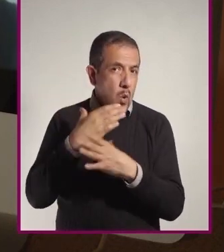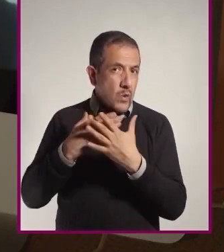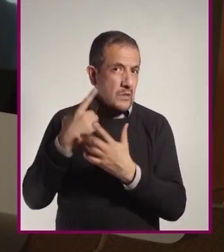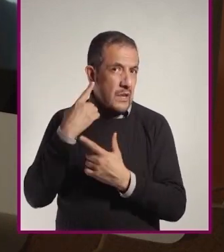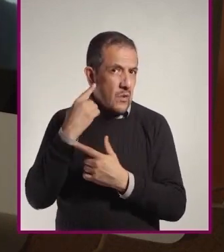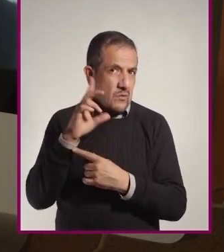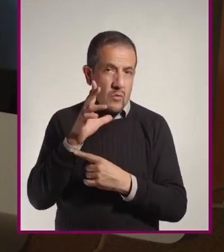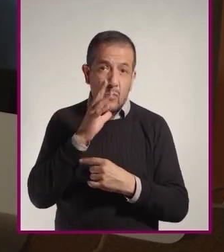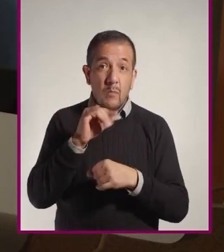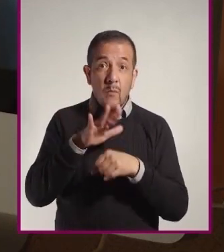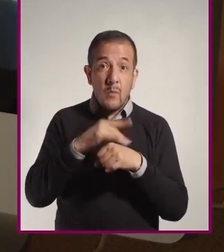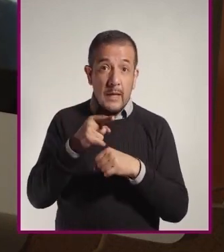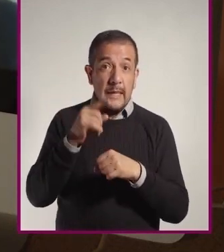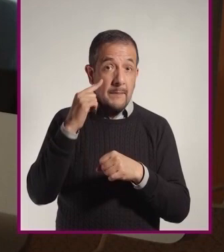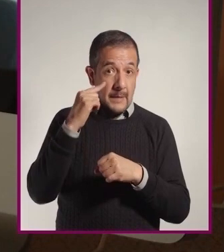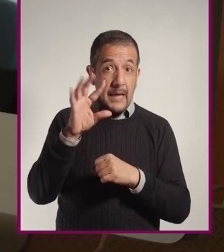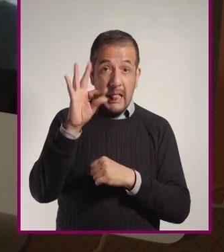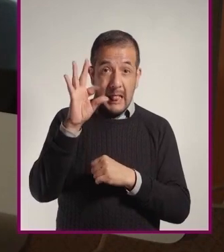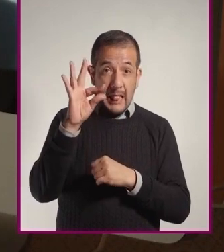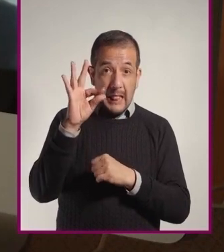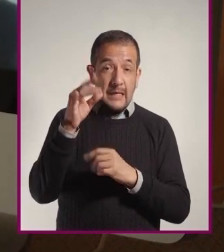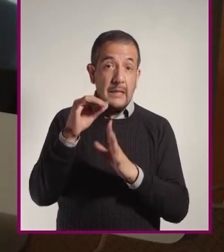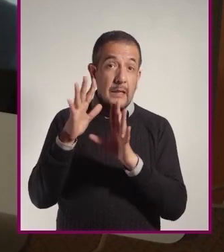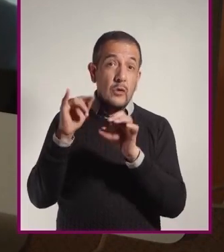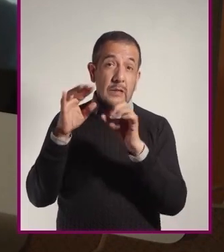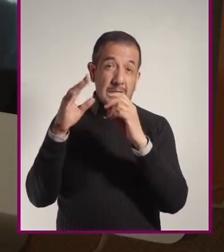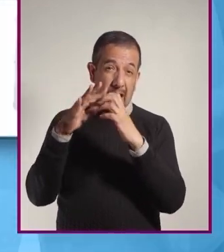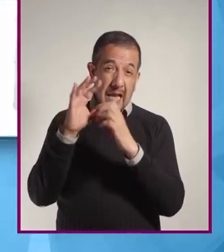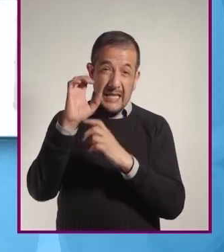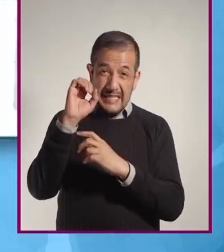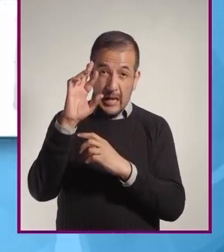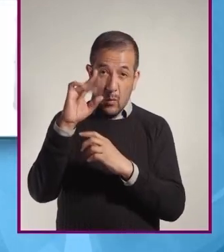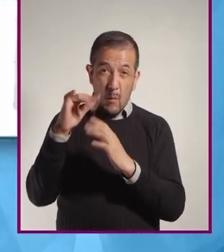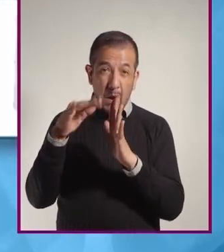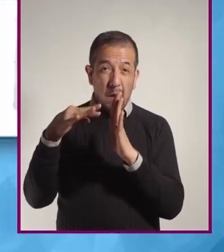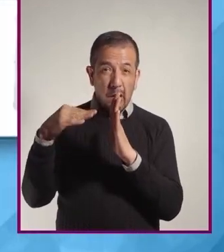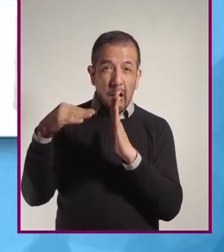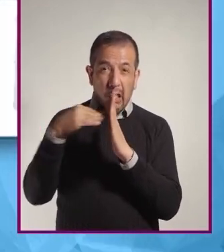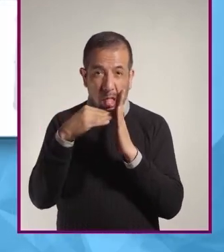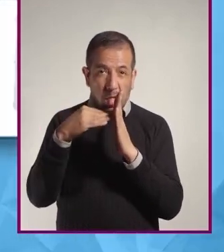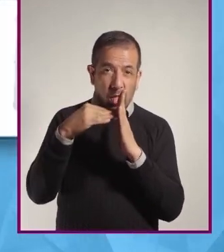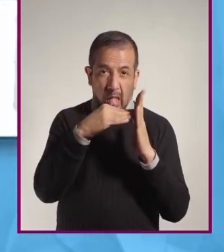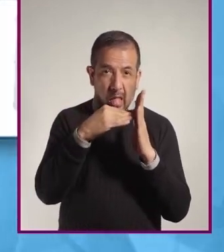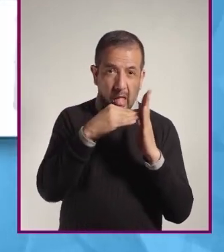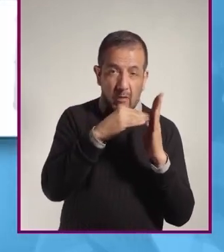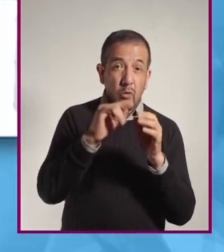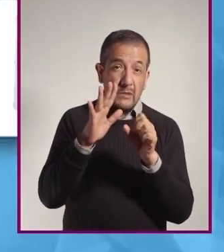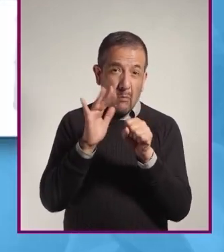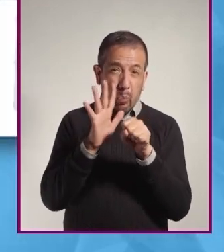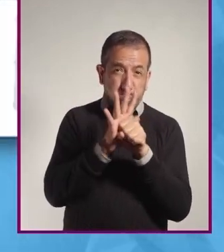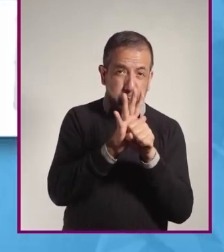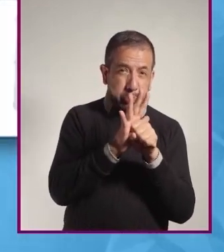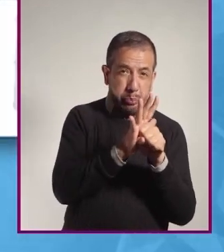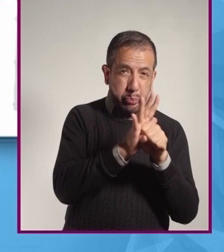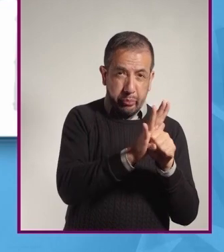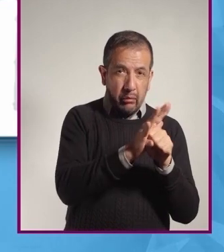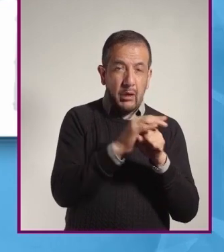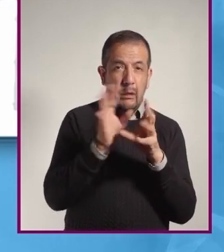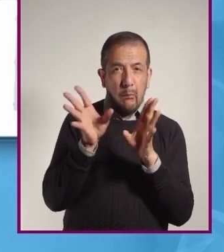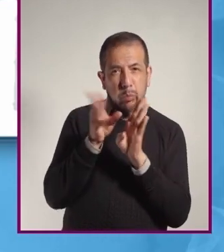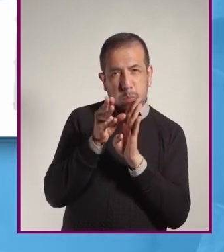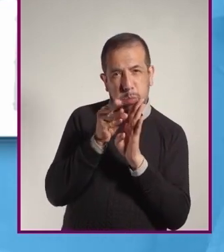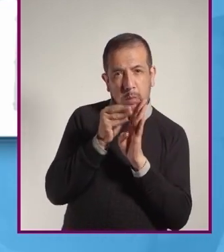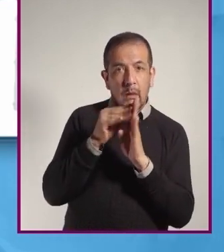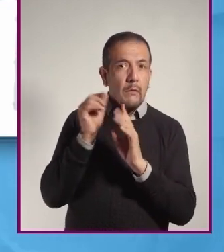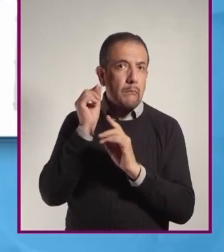que el cerumen que se va formando lo vamos empujando hacia adentro y entonces se hacen tapones, se impacta y entonces ahí sí podemos pues